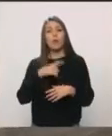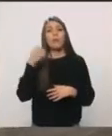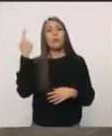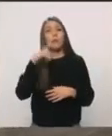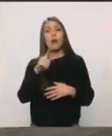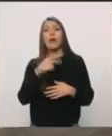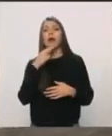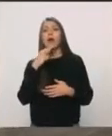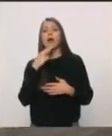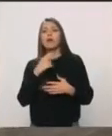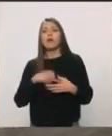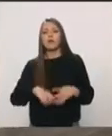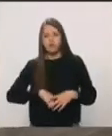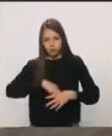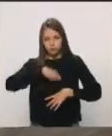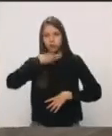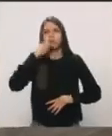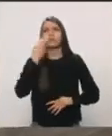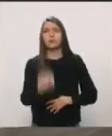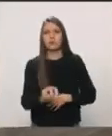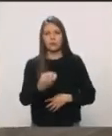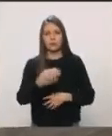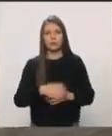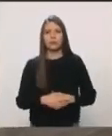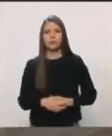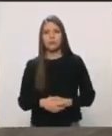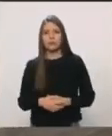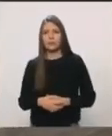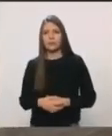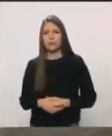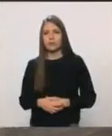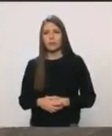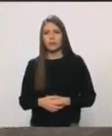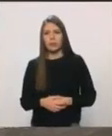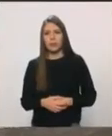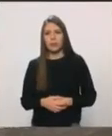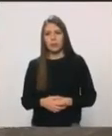a que ese objeto salga expulsado. Ok. Diego, mientras veamos que el pequeño...